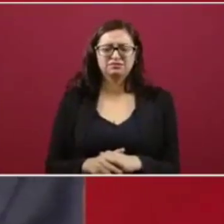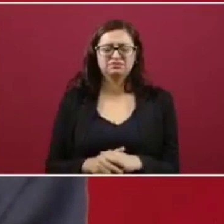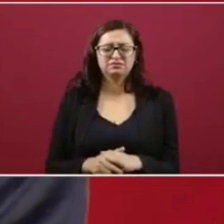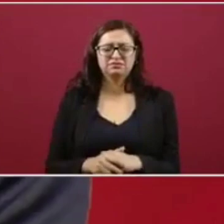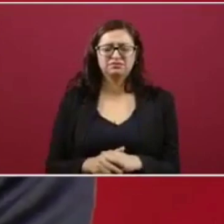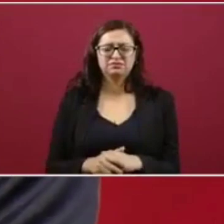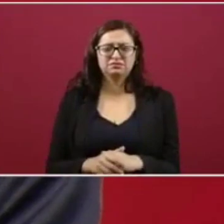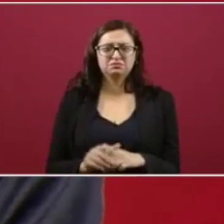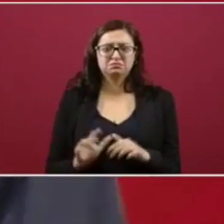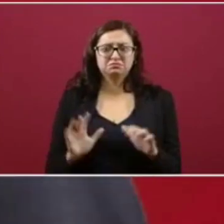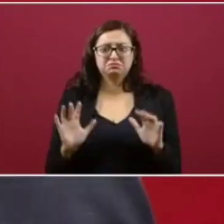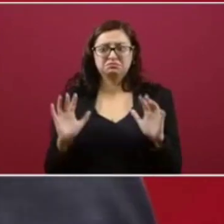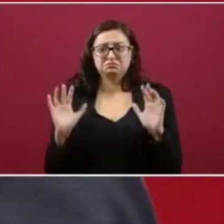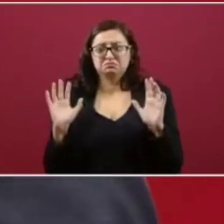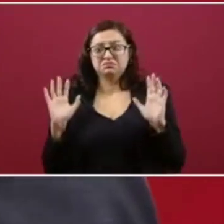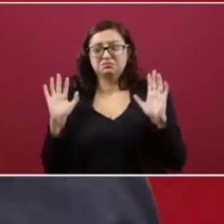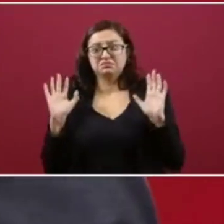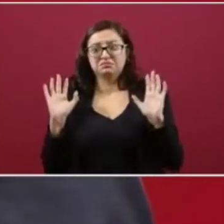qué motivaciones